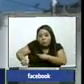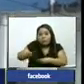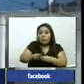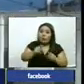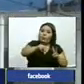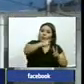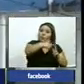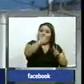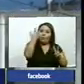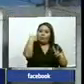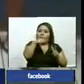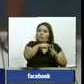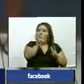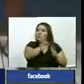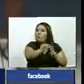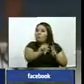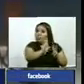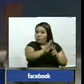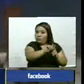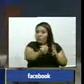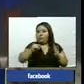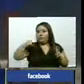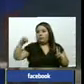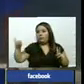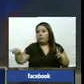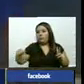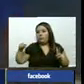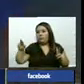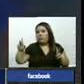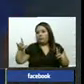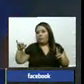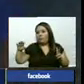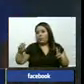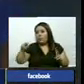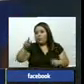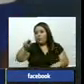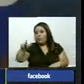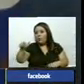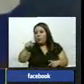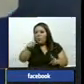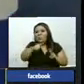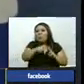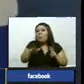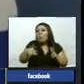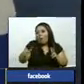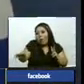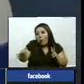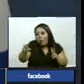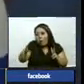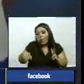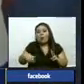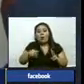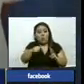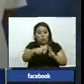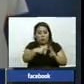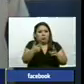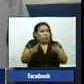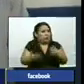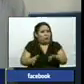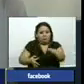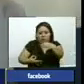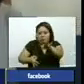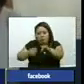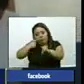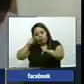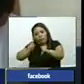otro detenido fue identificado como Julio Medrano, de 23 años, por el delito de hurto. Ambos tenían órdenes vigentes